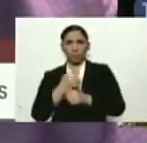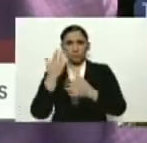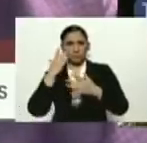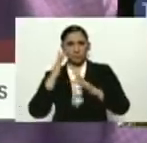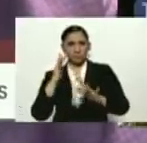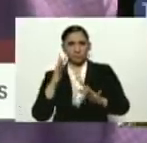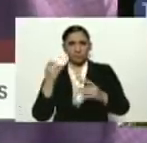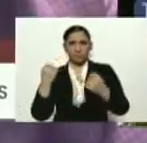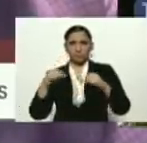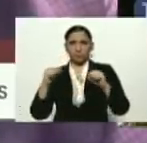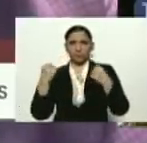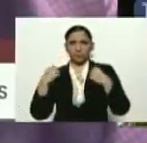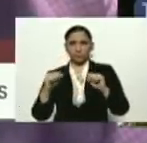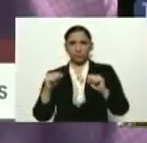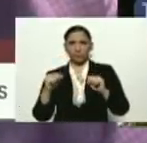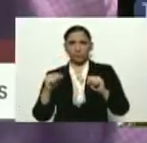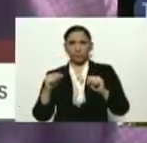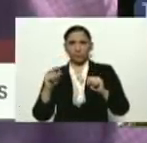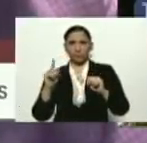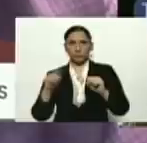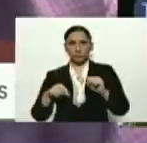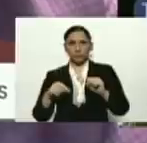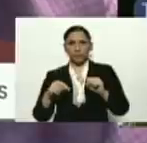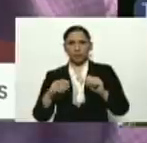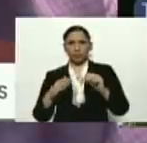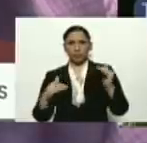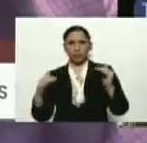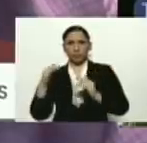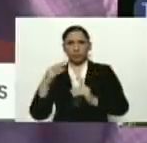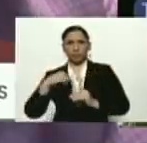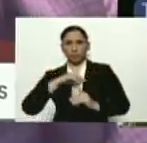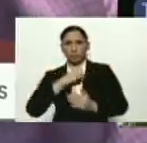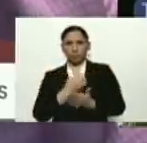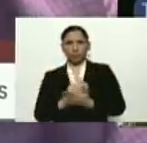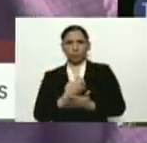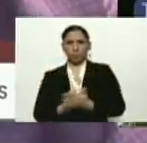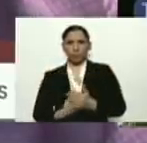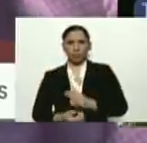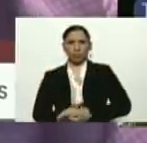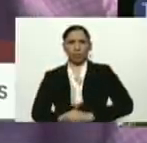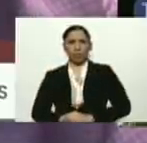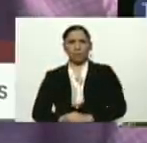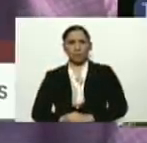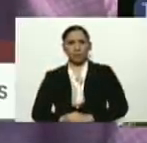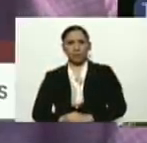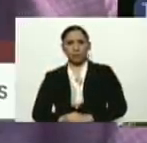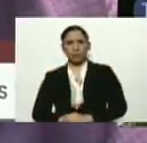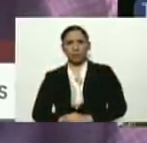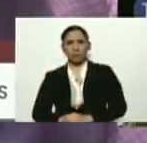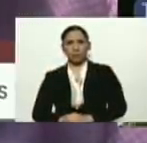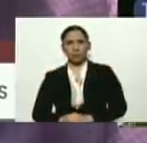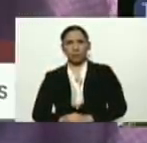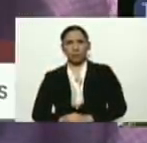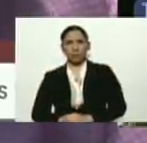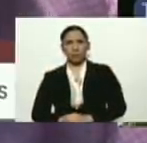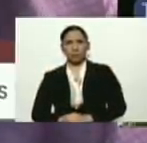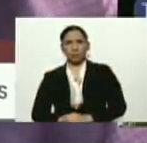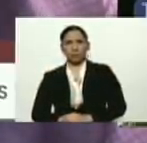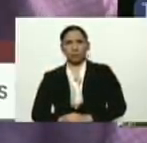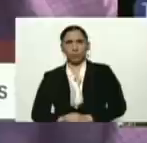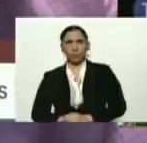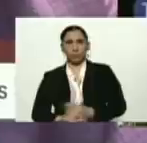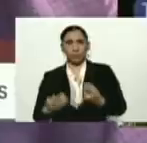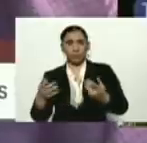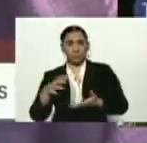preparados y relanzar nuestra economía. Pero al margen de la situación económica,